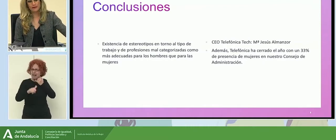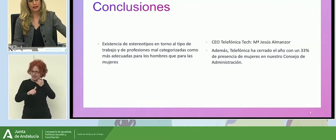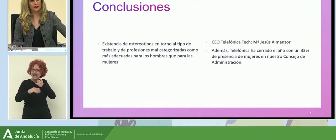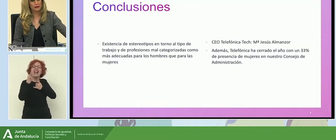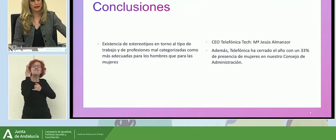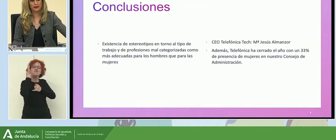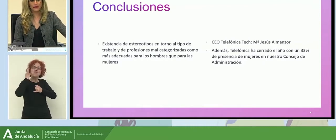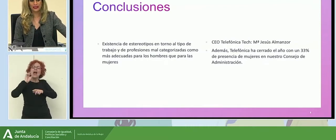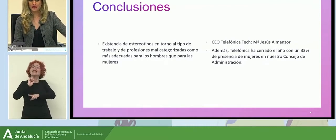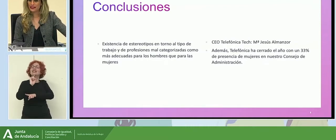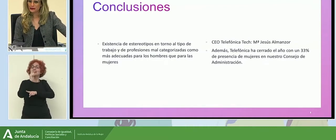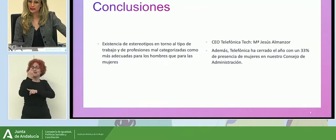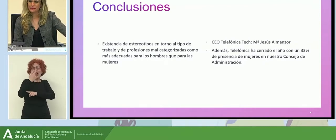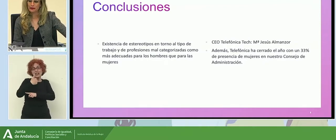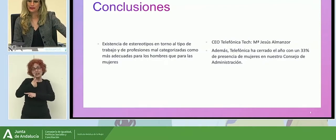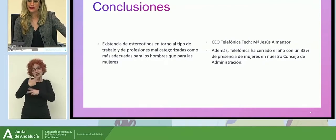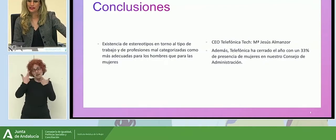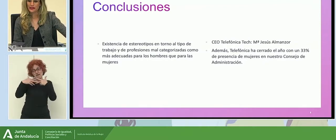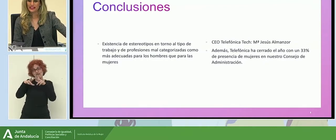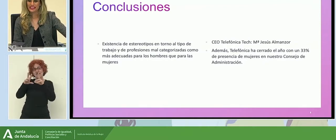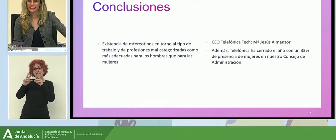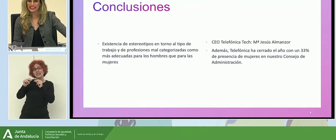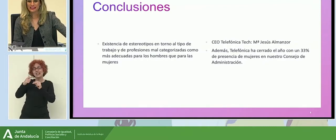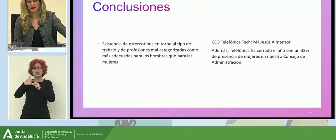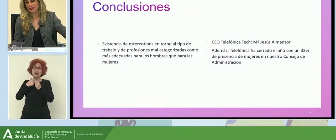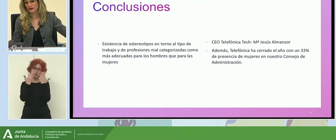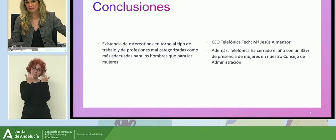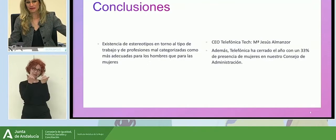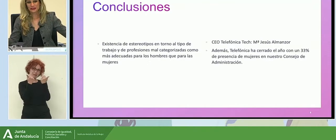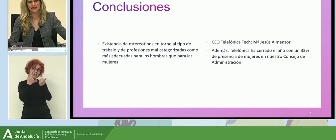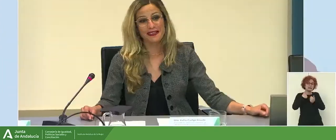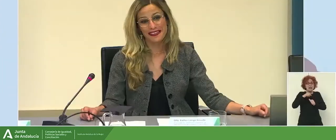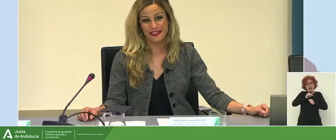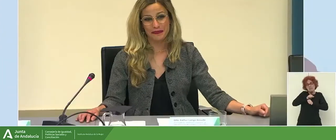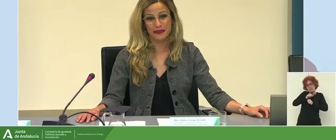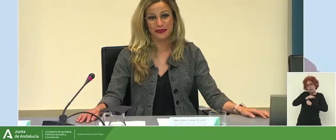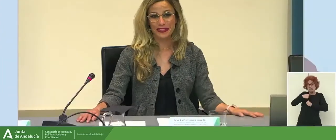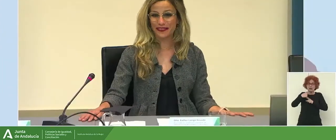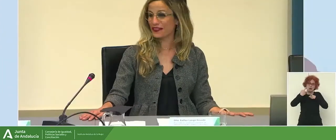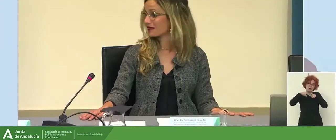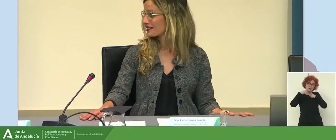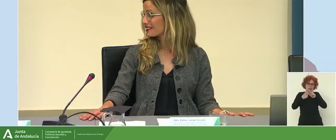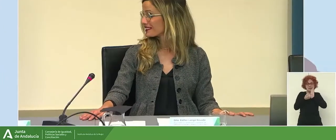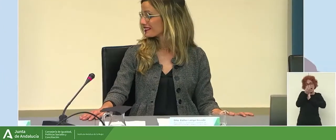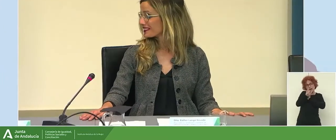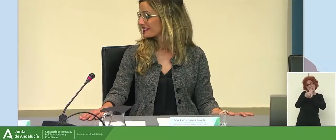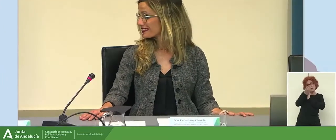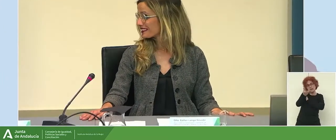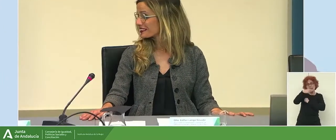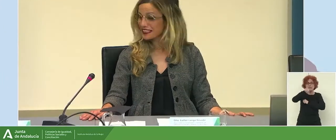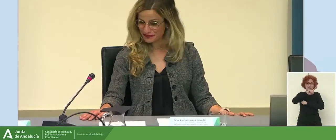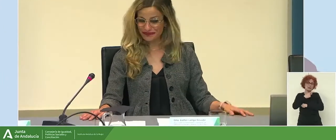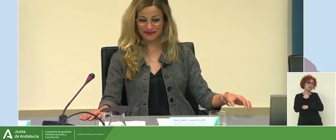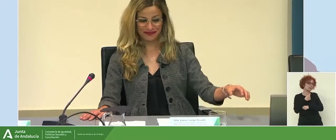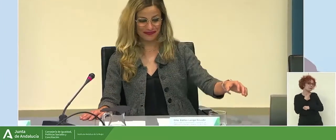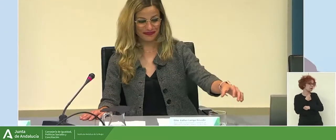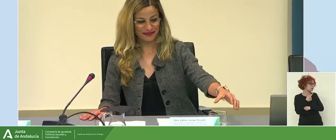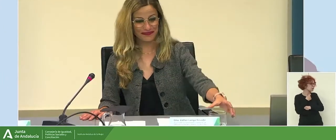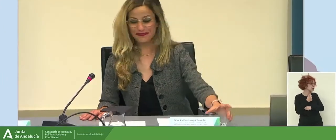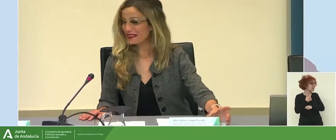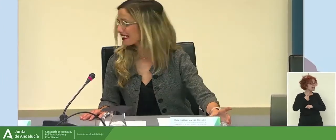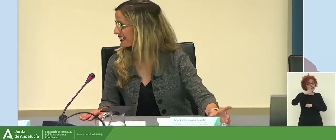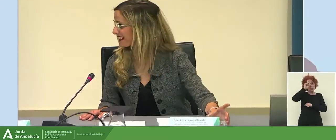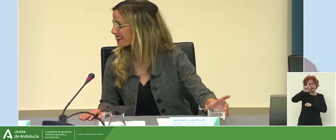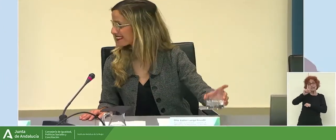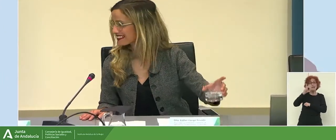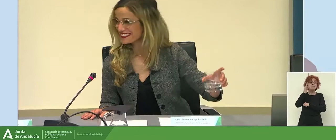más, me despido. Espero que os haya gustado mi exposición y bueno, muchísimas gracias por su atención. Quédate, Esther, ¿vale? Por si quieren preguntar.